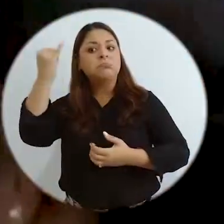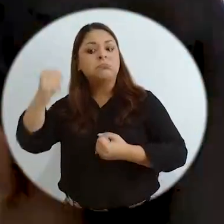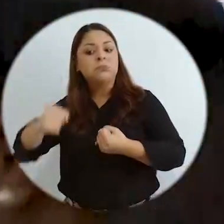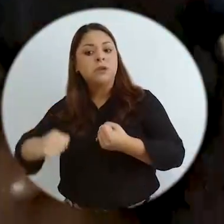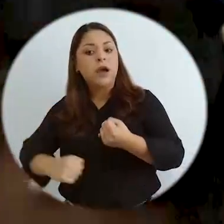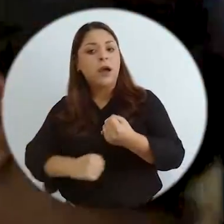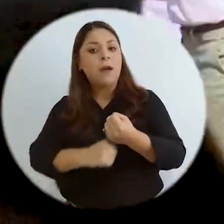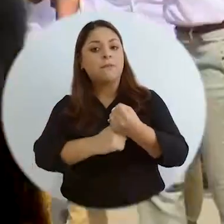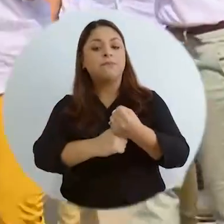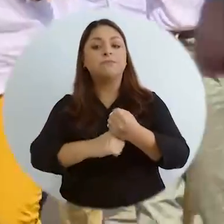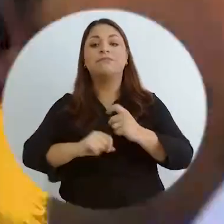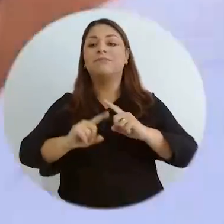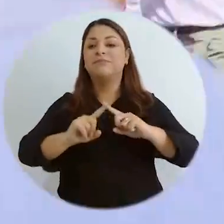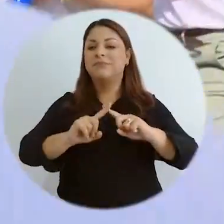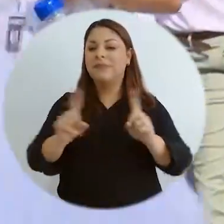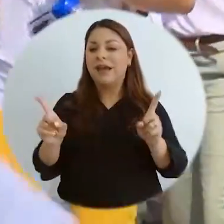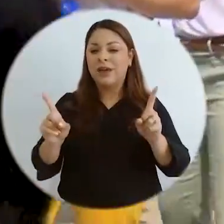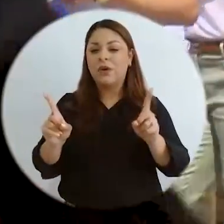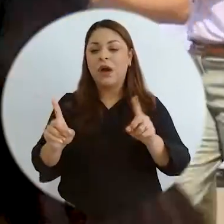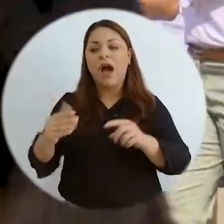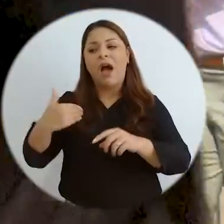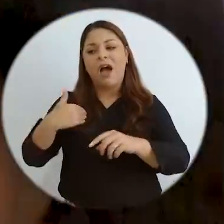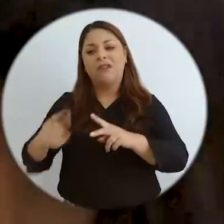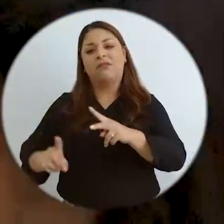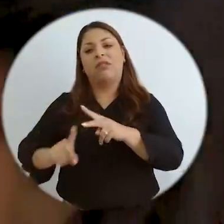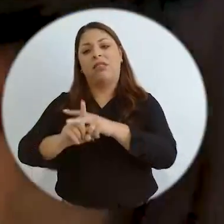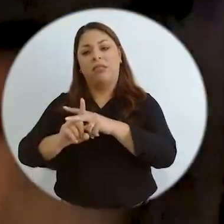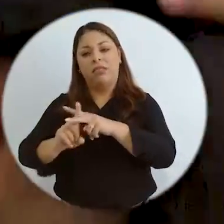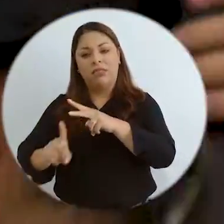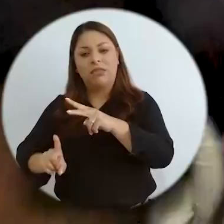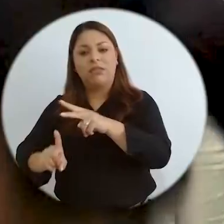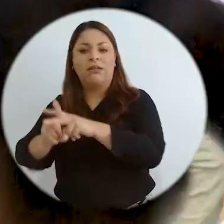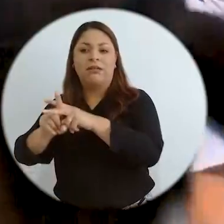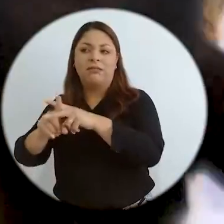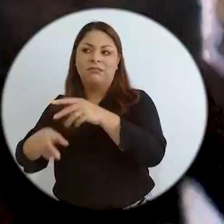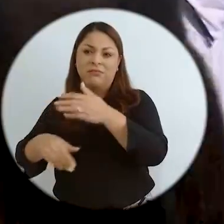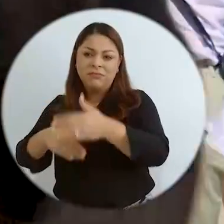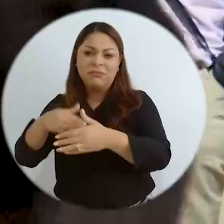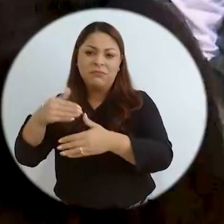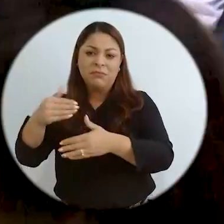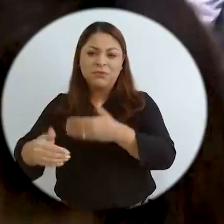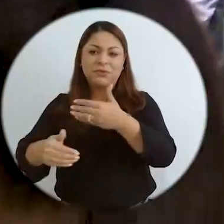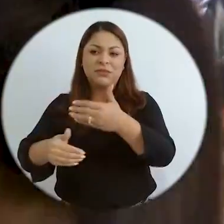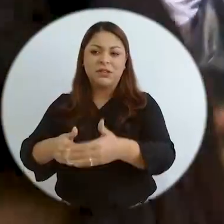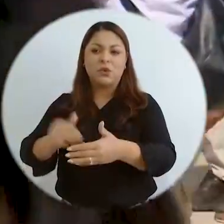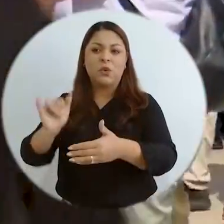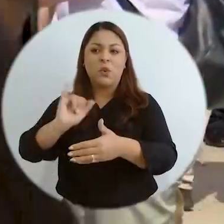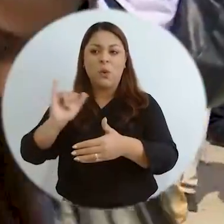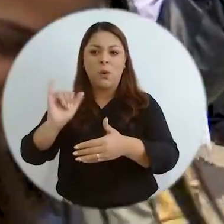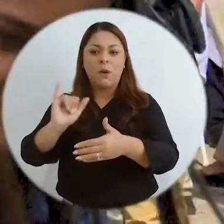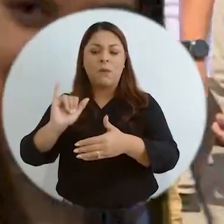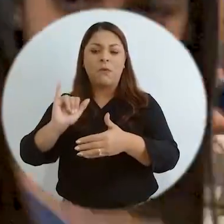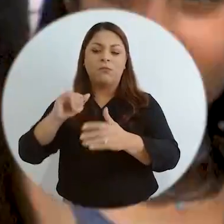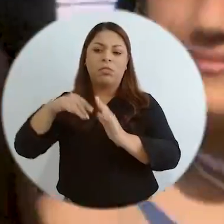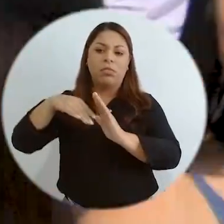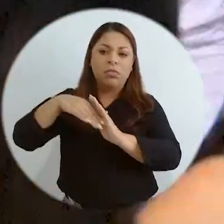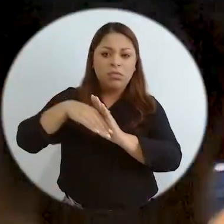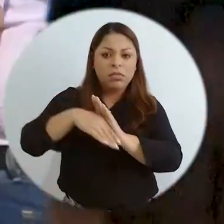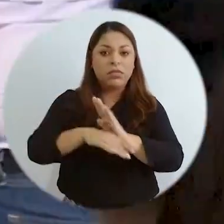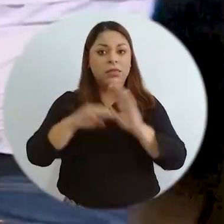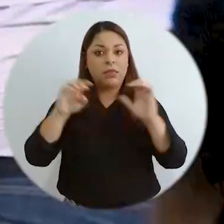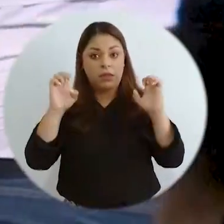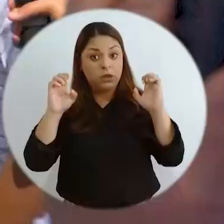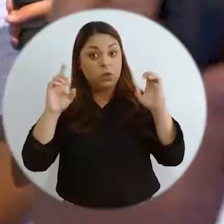proceso de franco deterioro de la educación, desfinanciamiento o